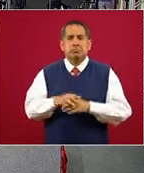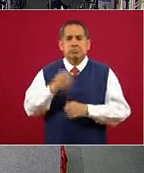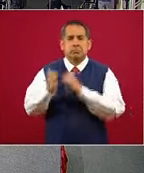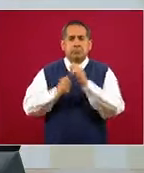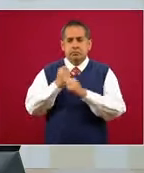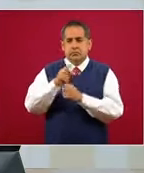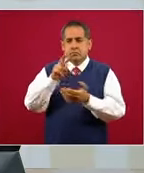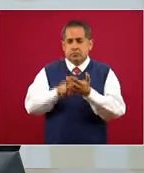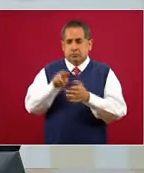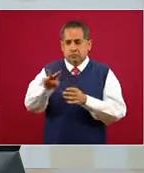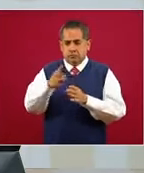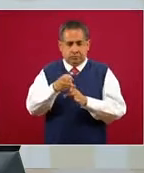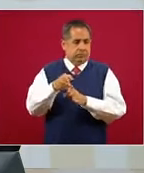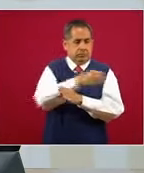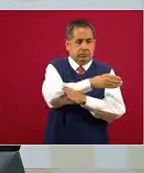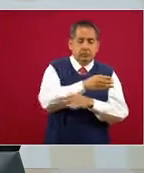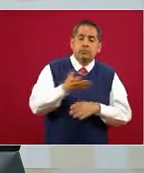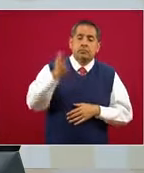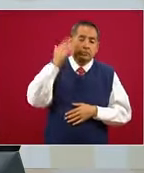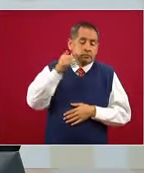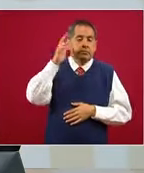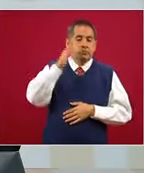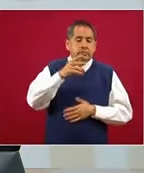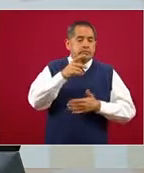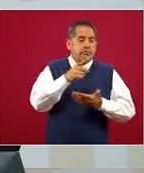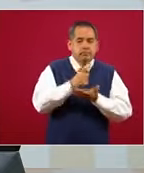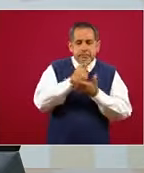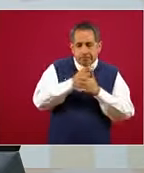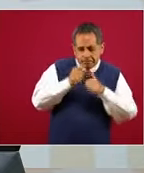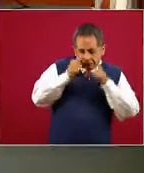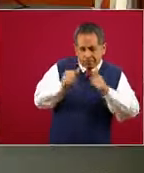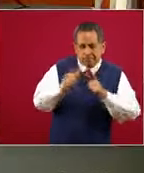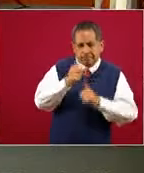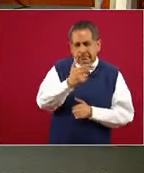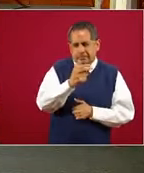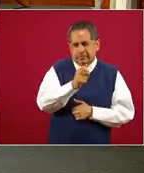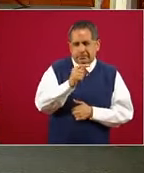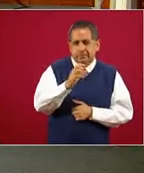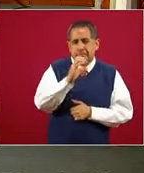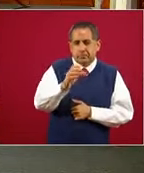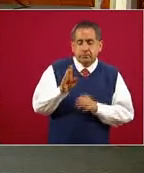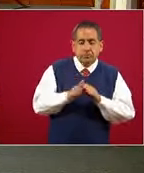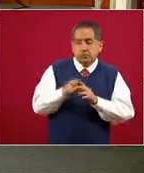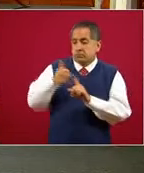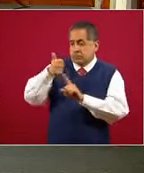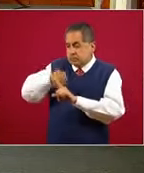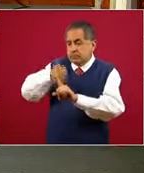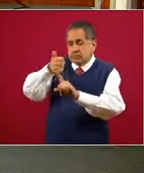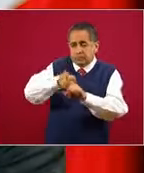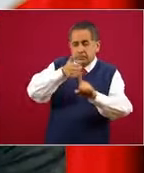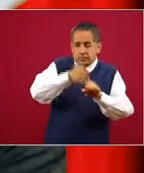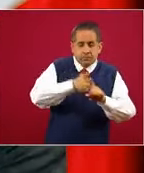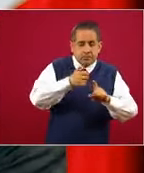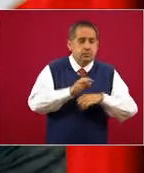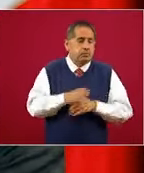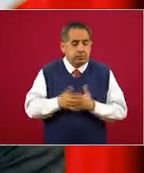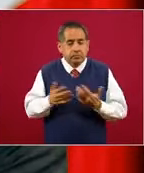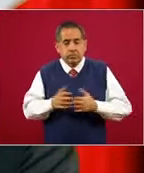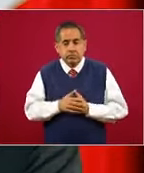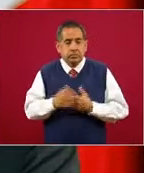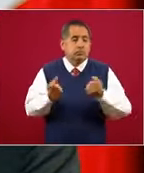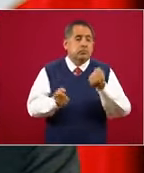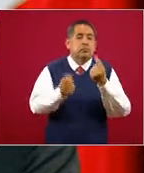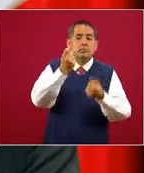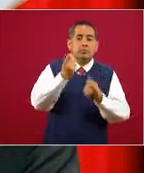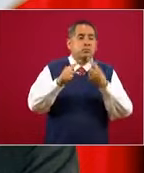de 2019, el enfoque terapéutico de la hepatitis C se hacía caso por caso, y solamente en